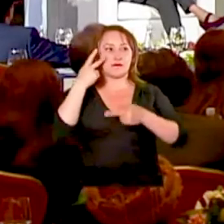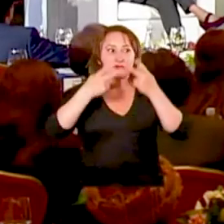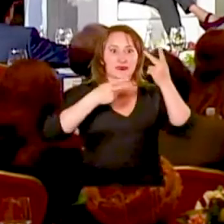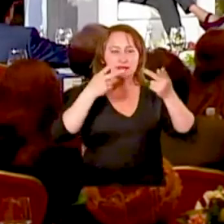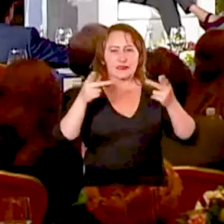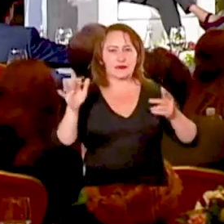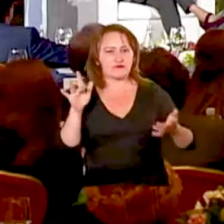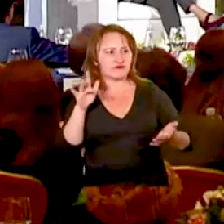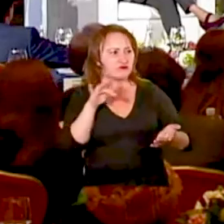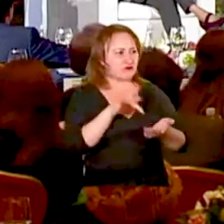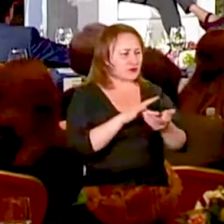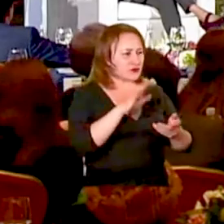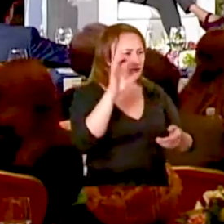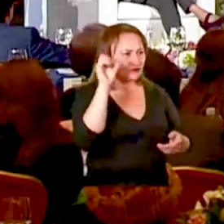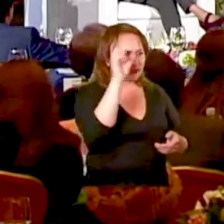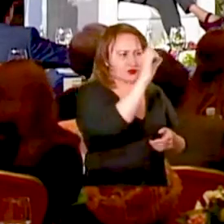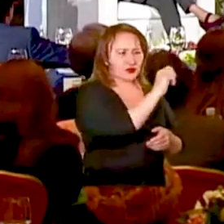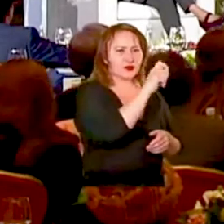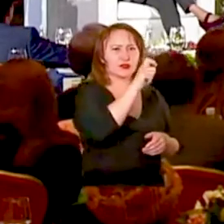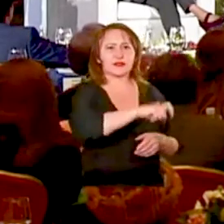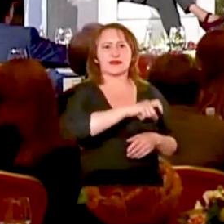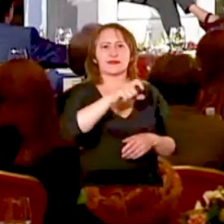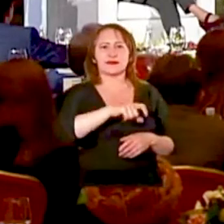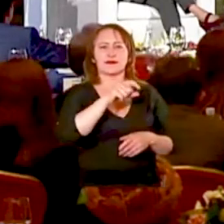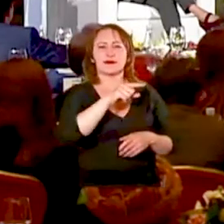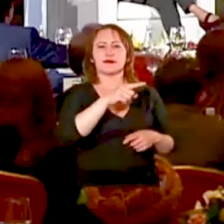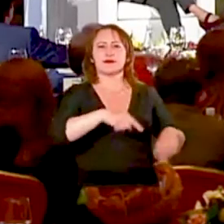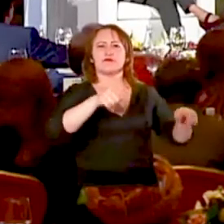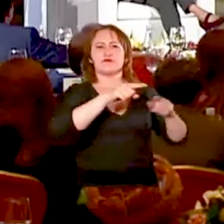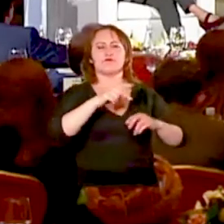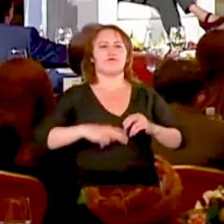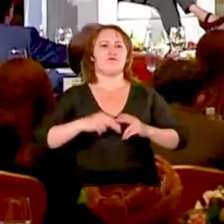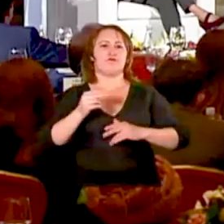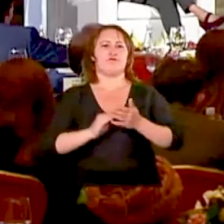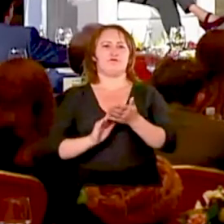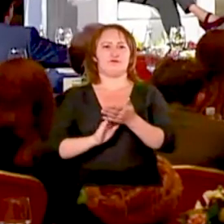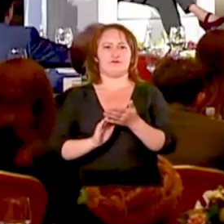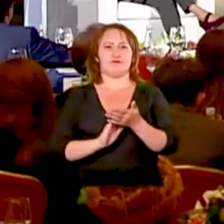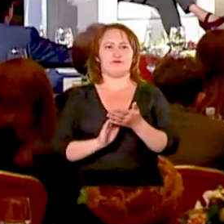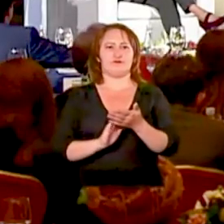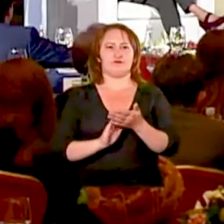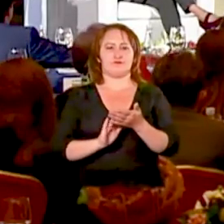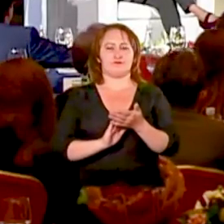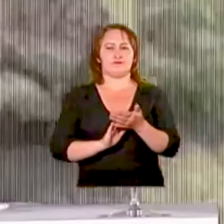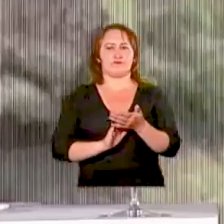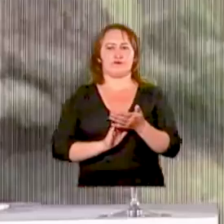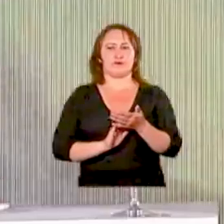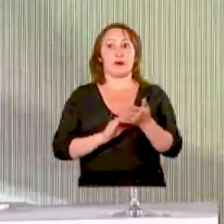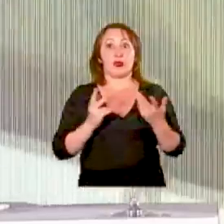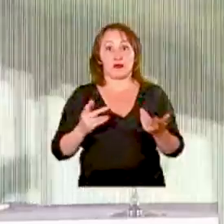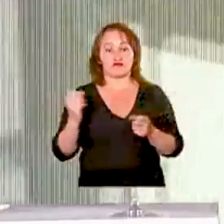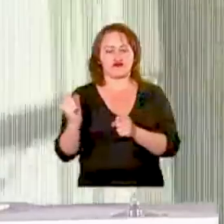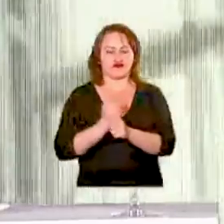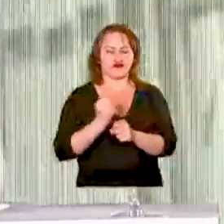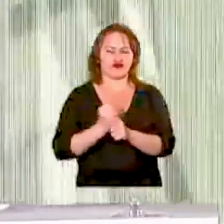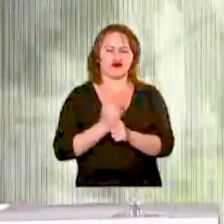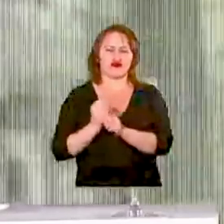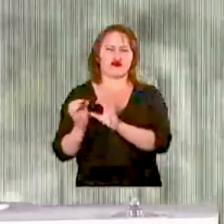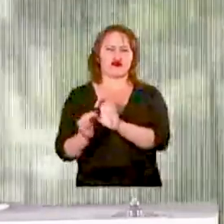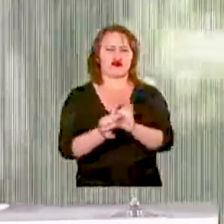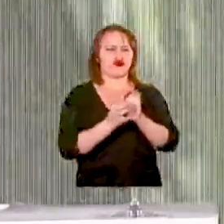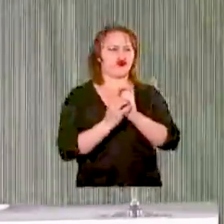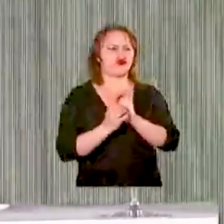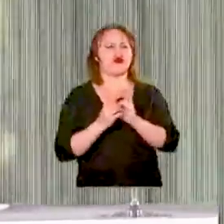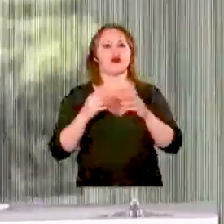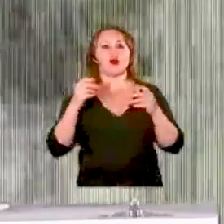pudo identificar las necesidades que se tenían para esa reconstrucción. Y también hemos trabajado arduamente en